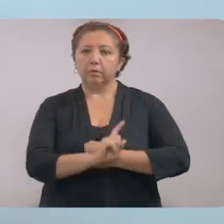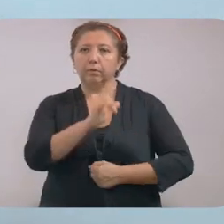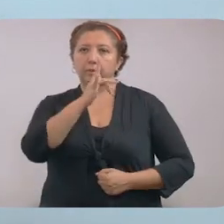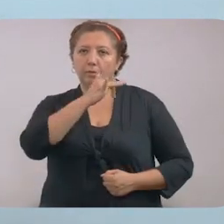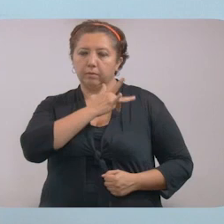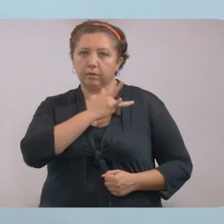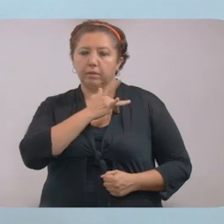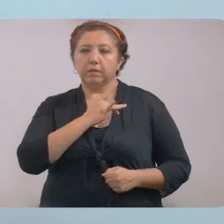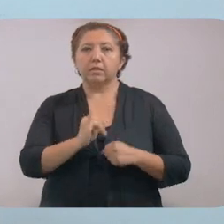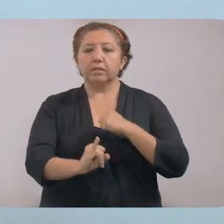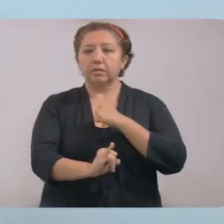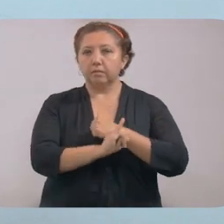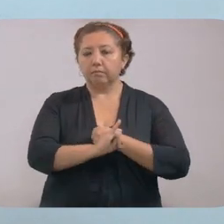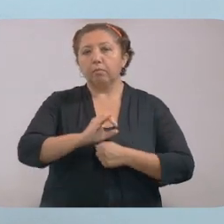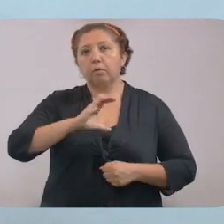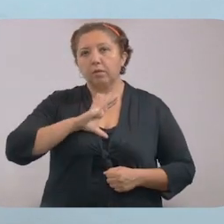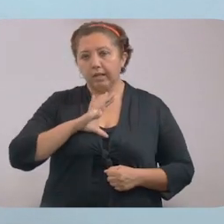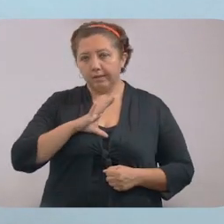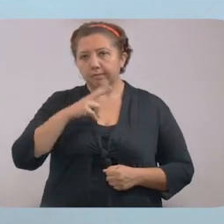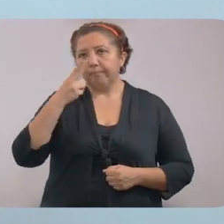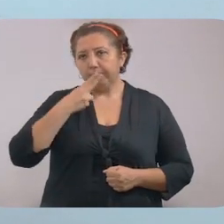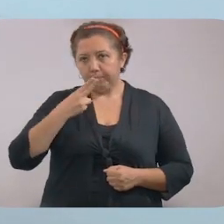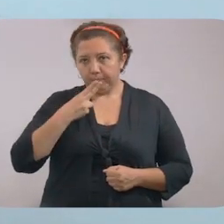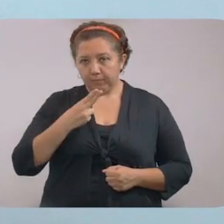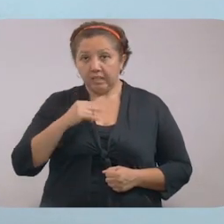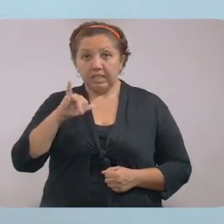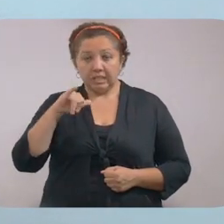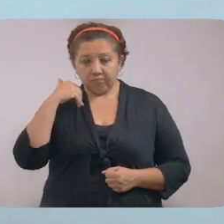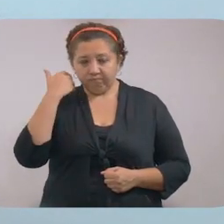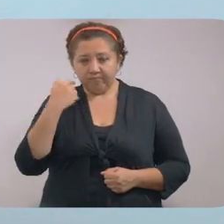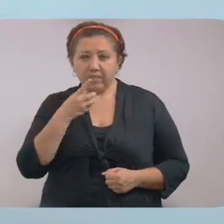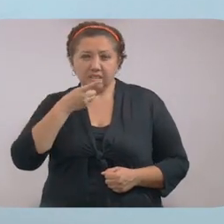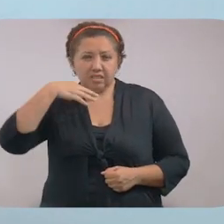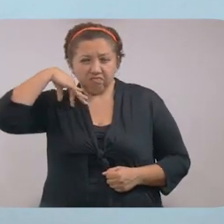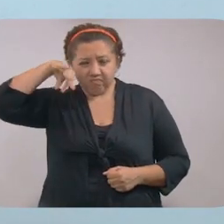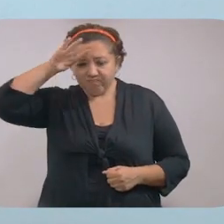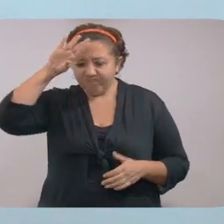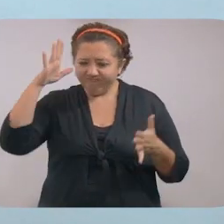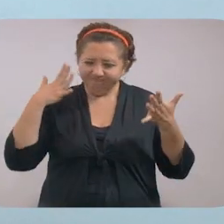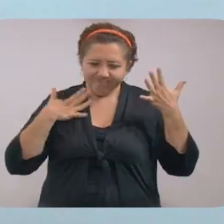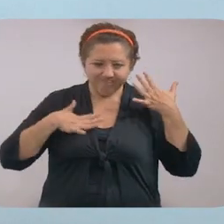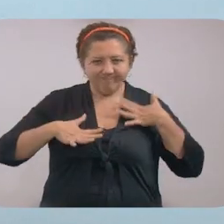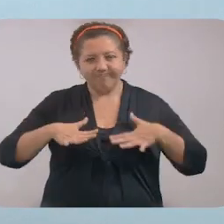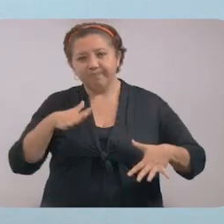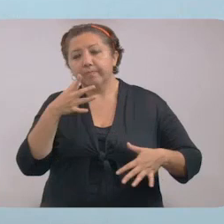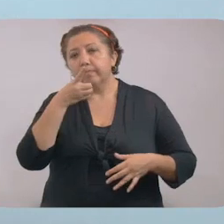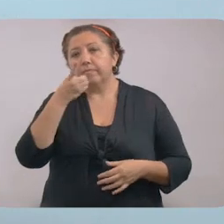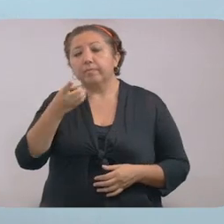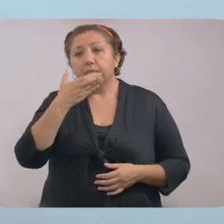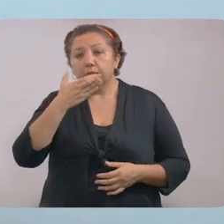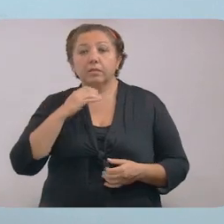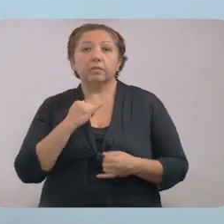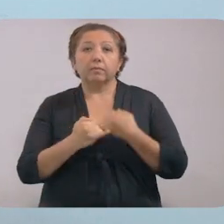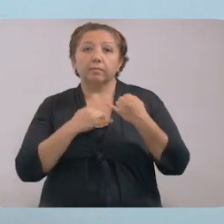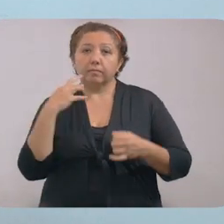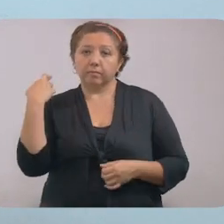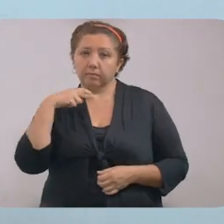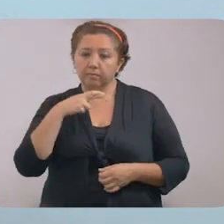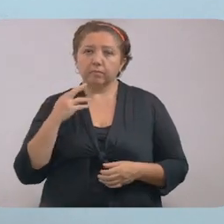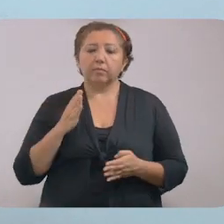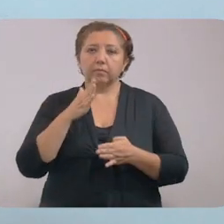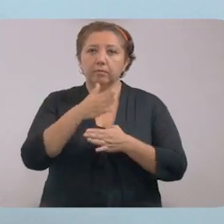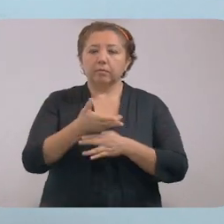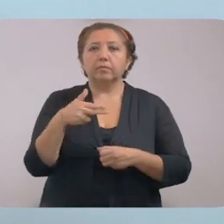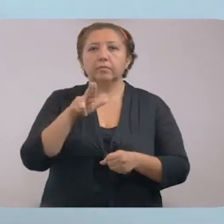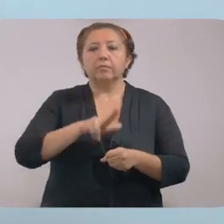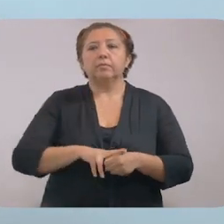problemas cardíacos, VIH, cáncer o tabaquismo, si presentan fiebre, cansancio o tos seca, acudir de inmediato al centro de